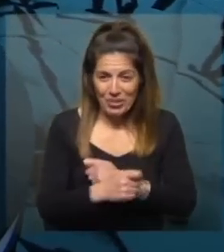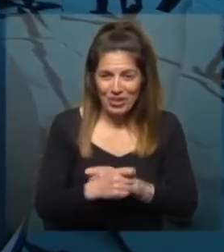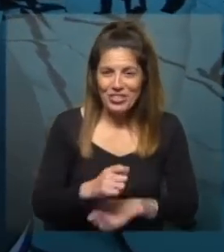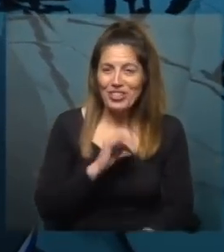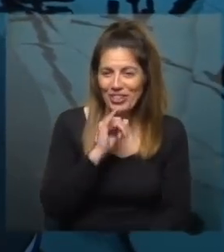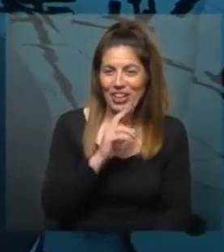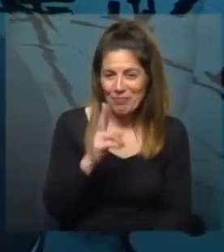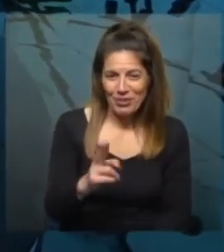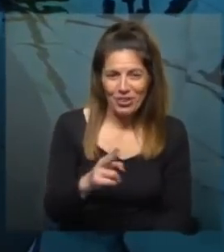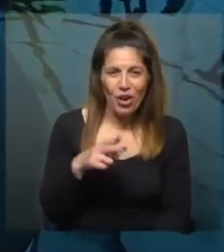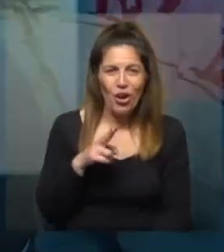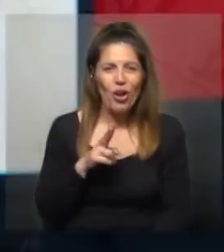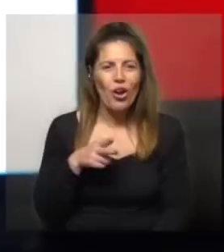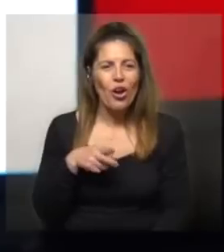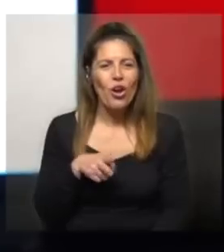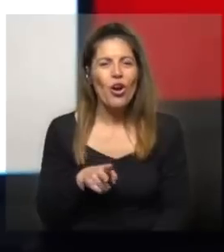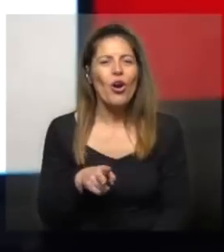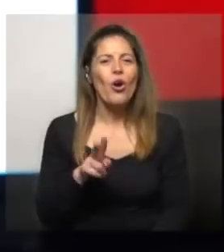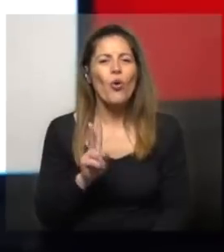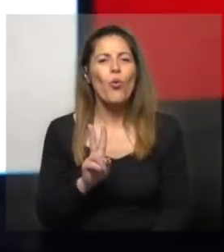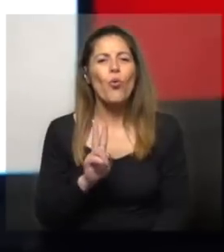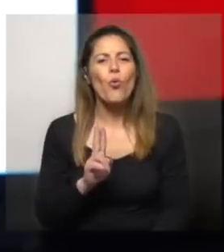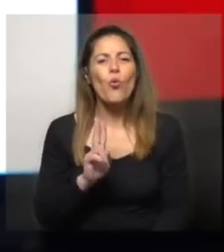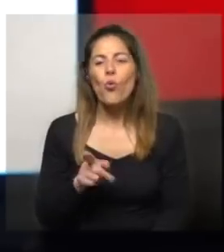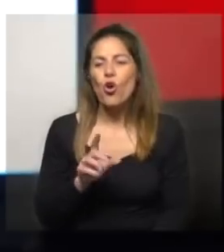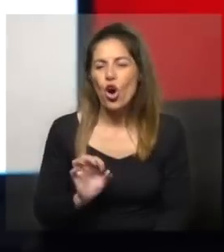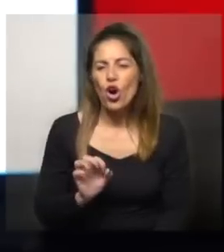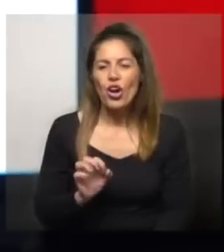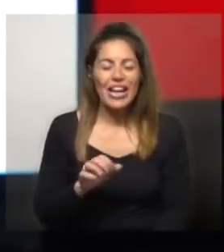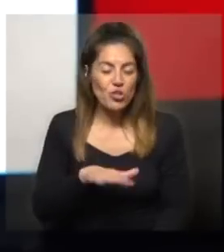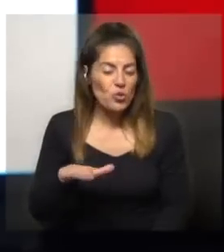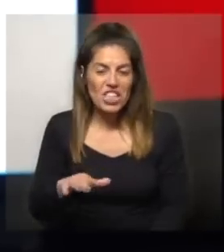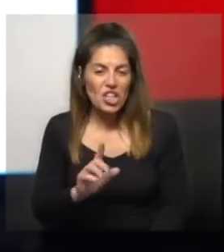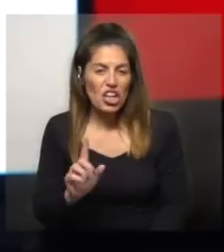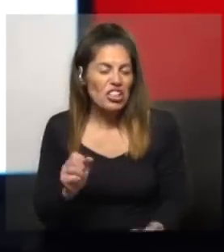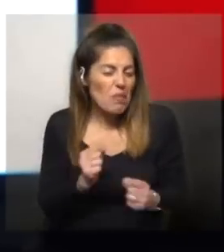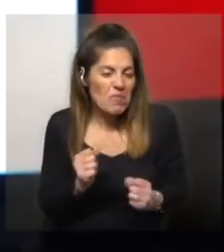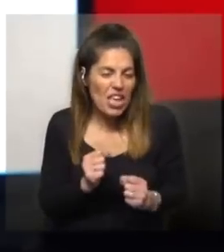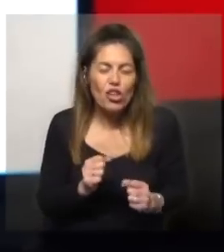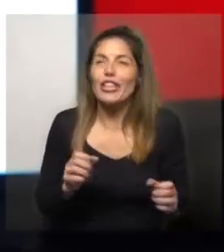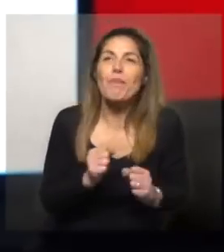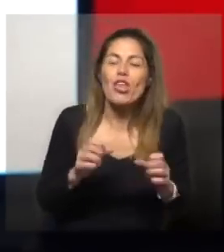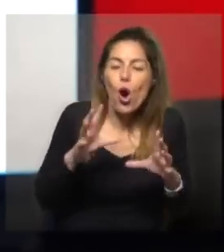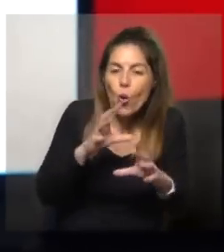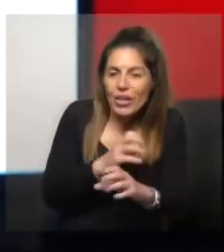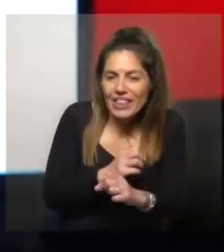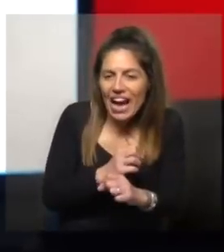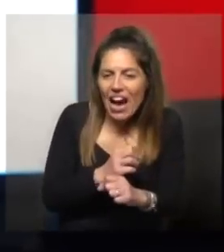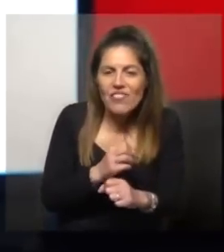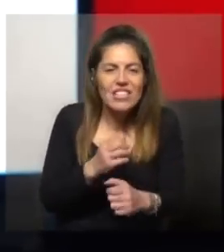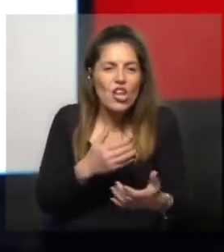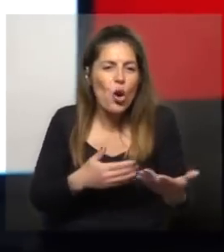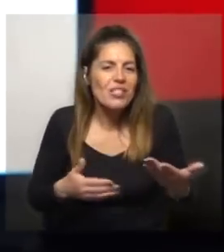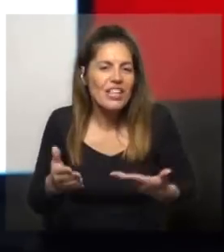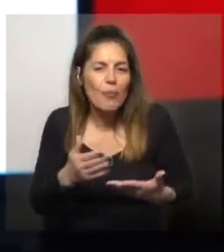o sea Hugo es un niño como que no tiene temores viste este no tiene el temor a la oscuridad o cosas así muchas veces lo ves intercambiando con sus amigos